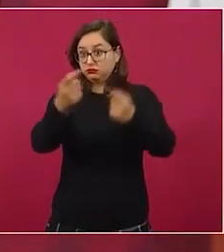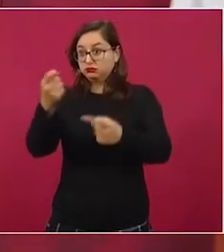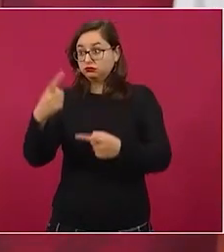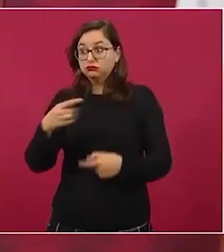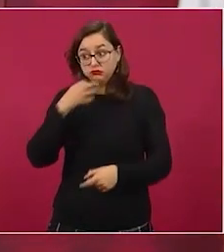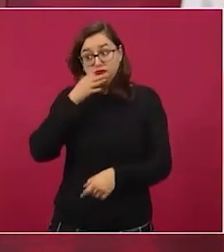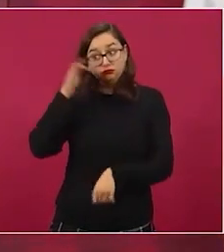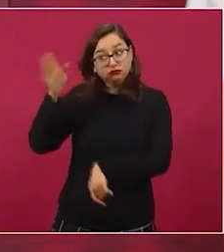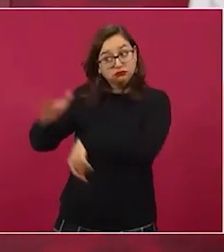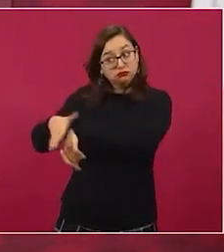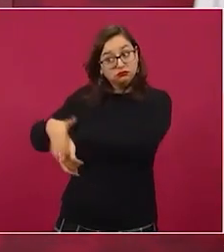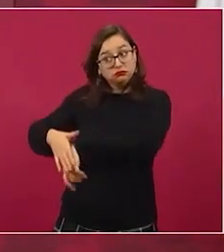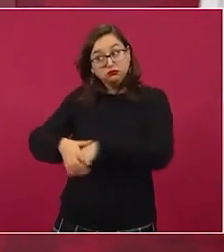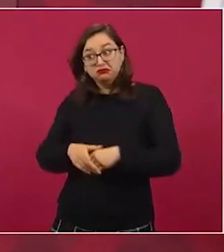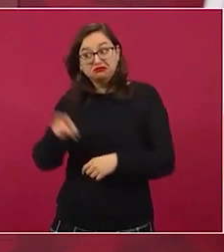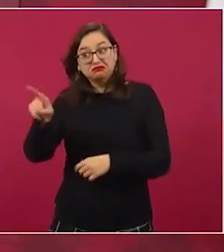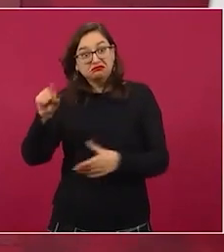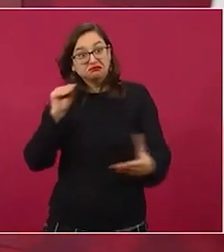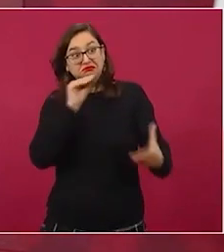dijeron,